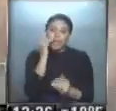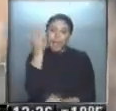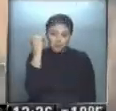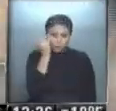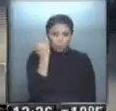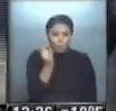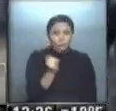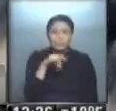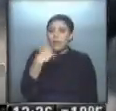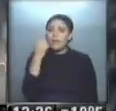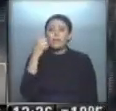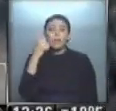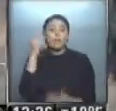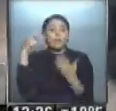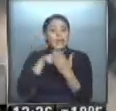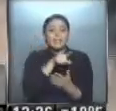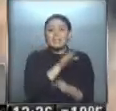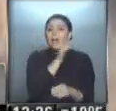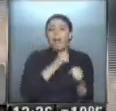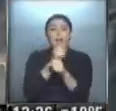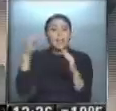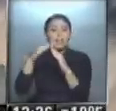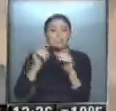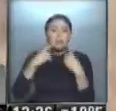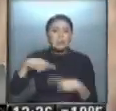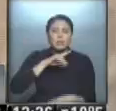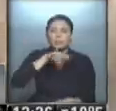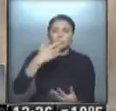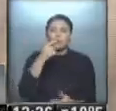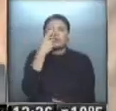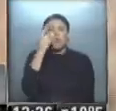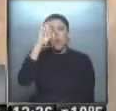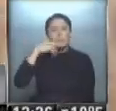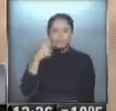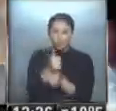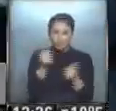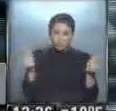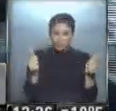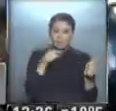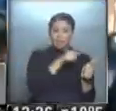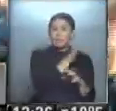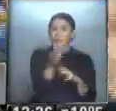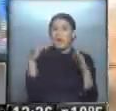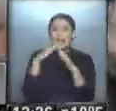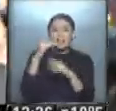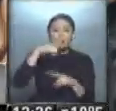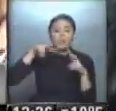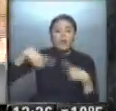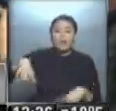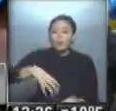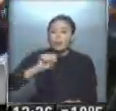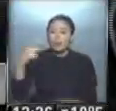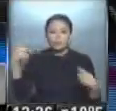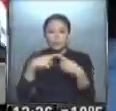ayer al fiscal es que ella fue a buscar unas cosas a su casa hace aproximadamente un mes que se separaron hubo una discusión y él directamente